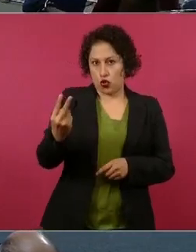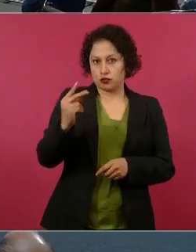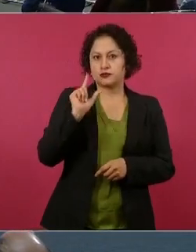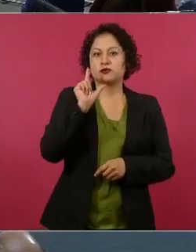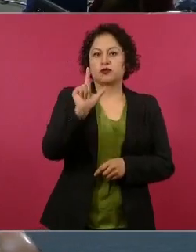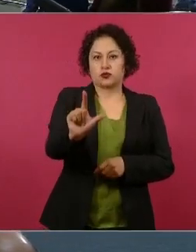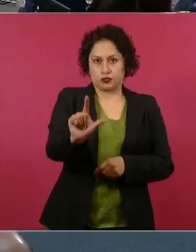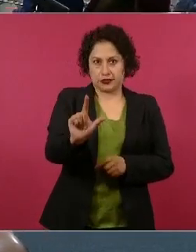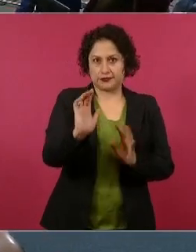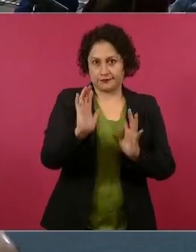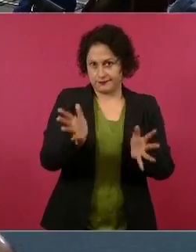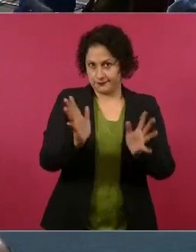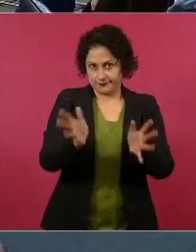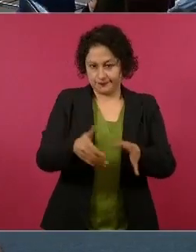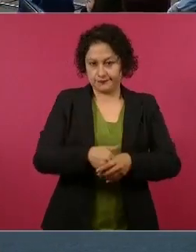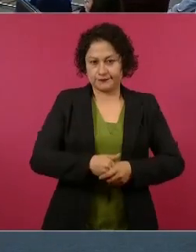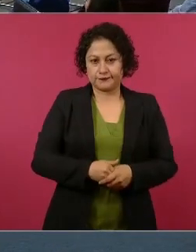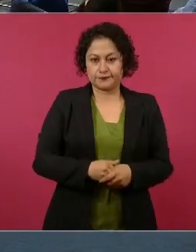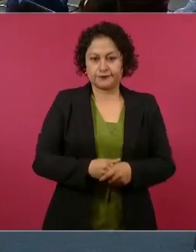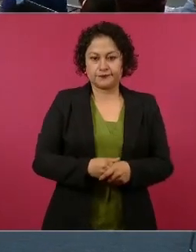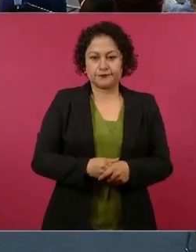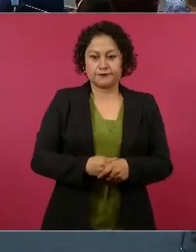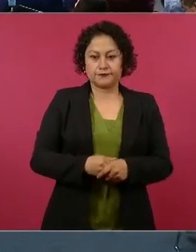ya, ya.